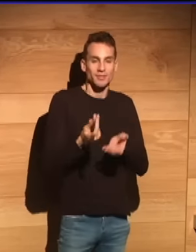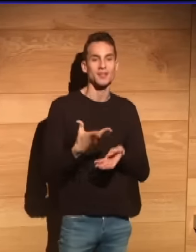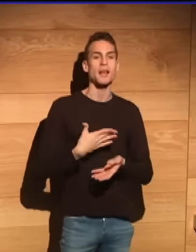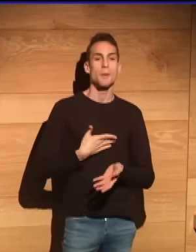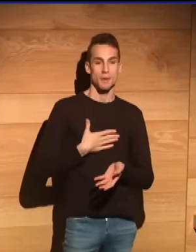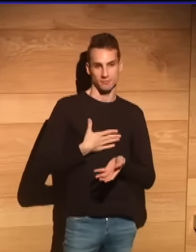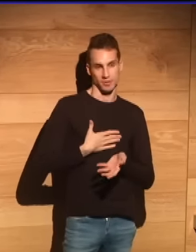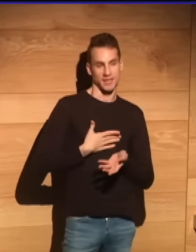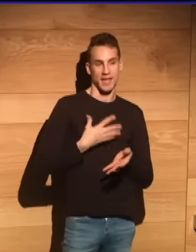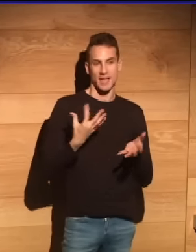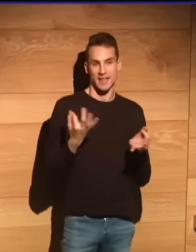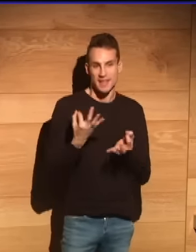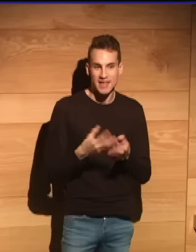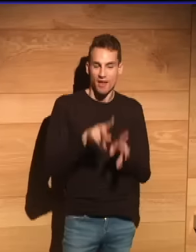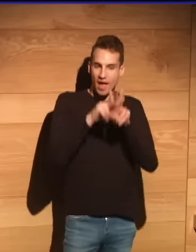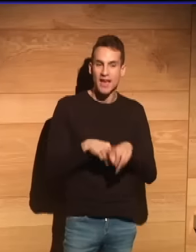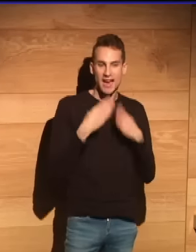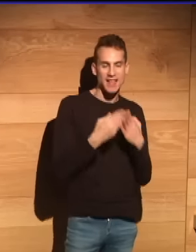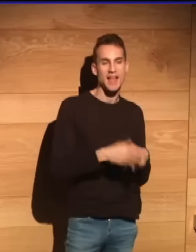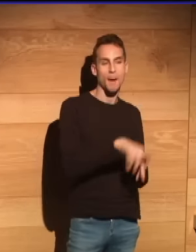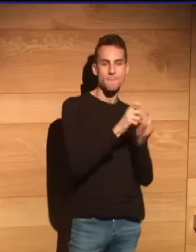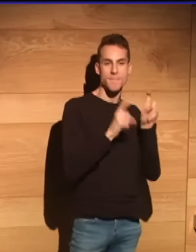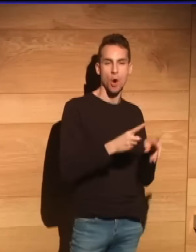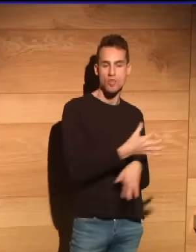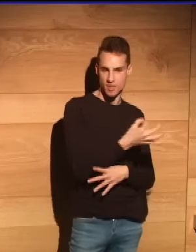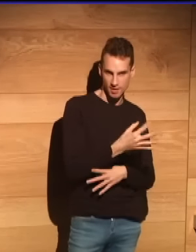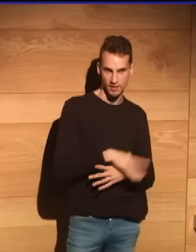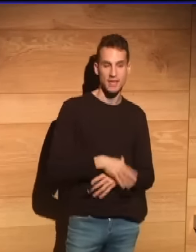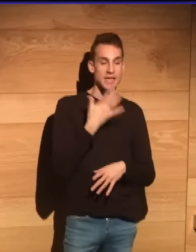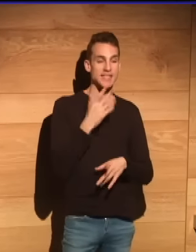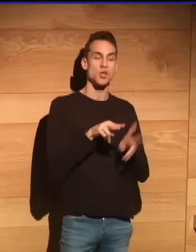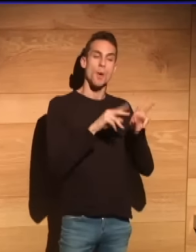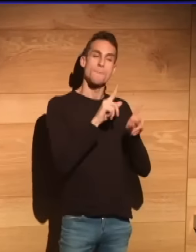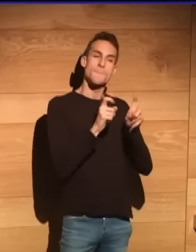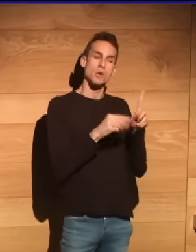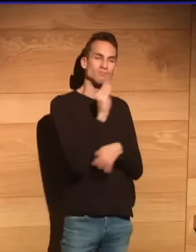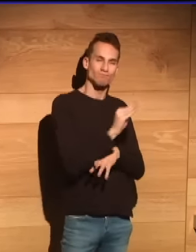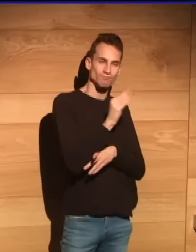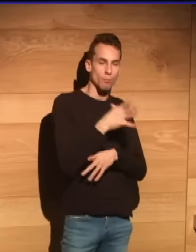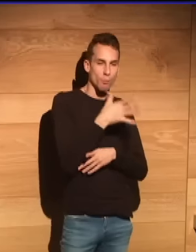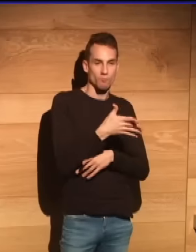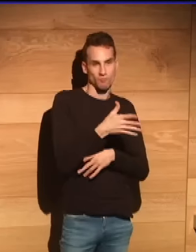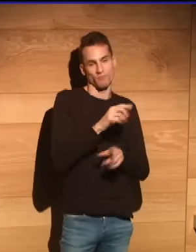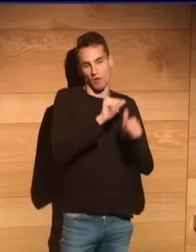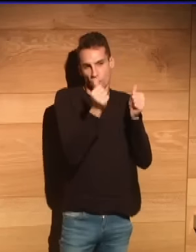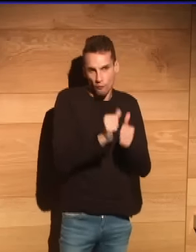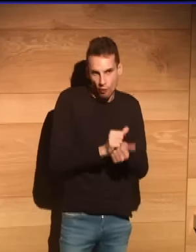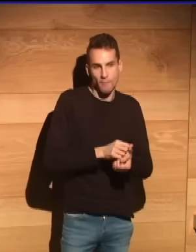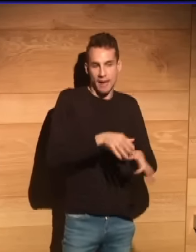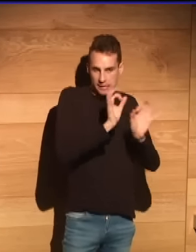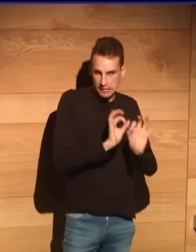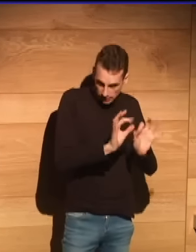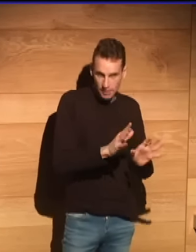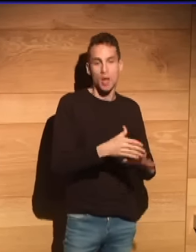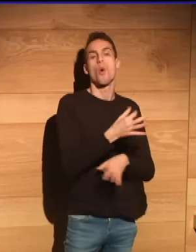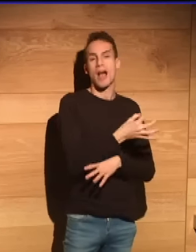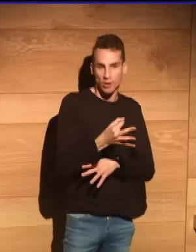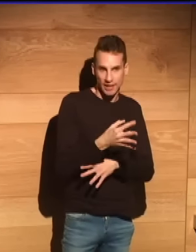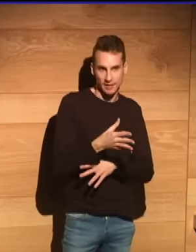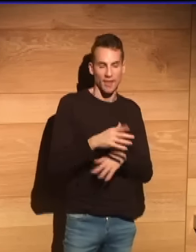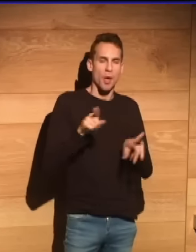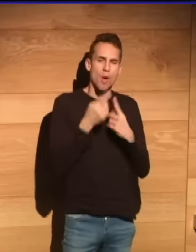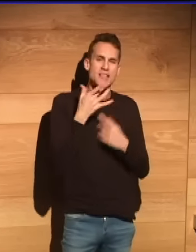haces preguntas porque tú tienes una mentalidad, ya no te digo hombre-mujer, pero incluso de cultura europea o cultura americana,